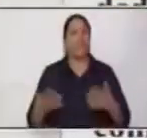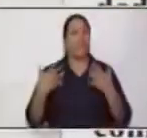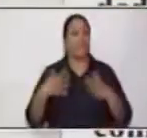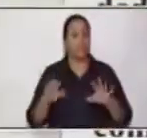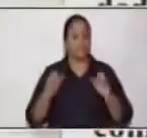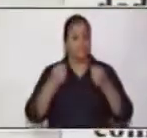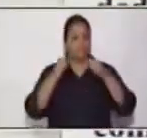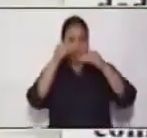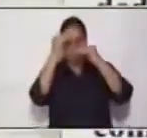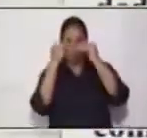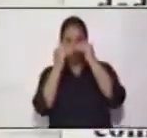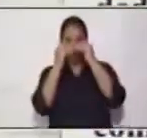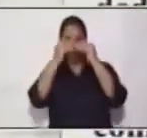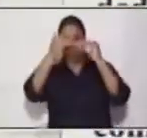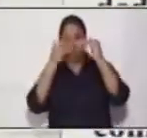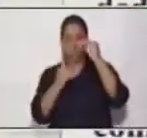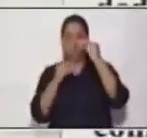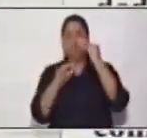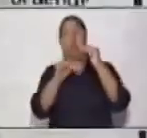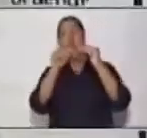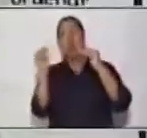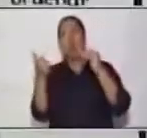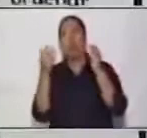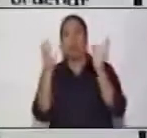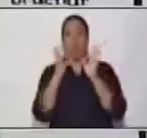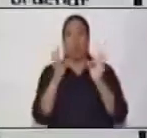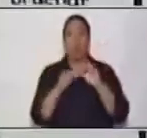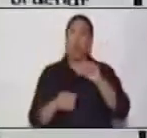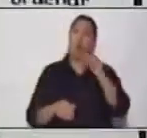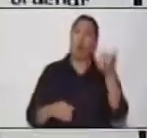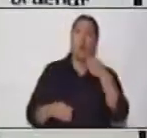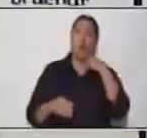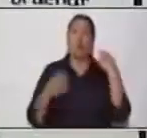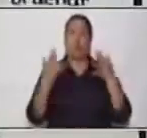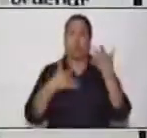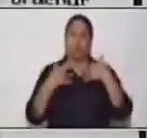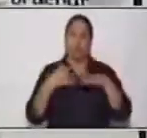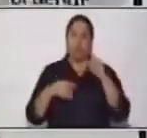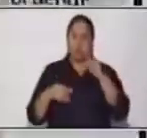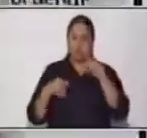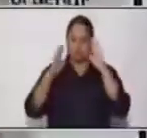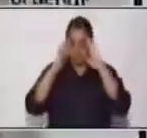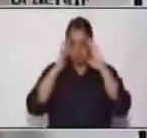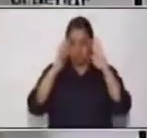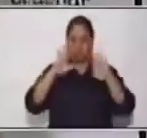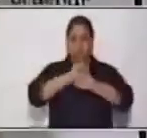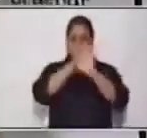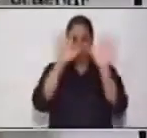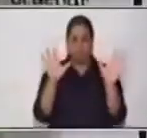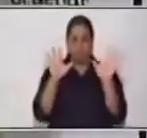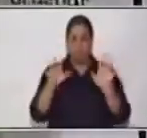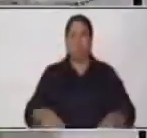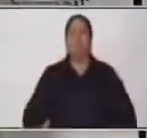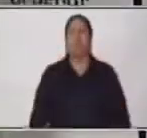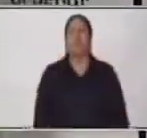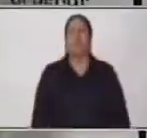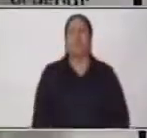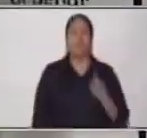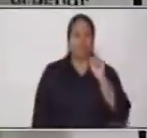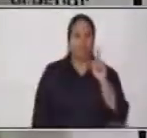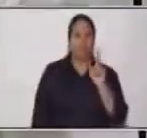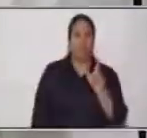Como es otro modelo al que voy a trabajar, vamos a trabajar con otro color. Entonces, continúo. Si el primer investigador